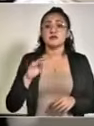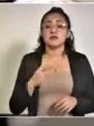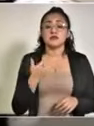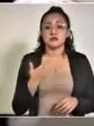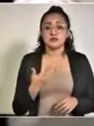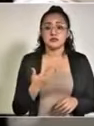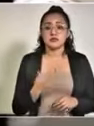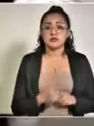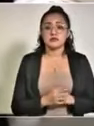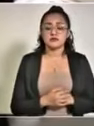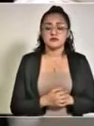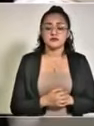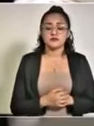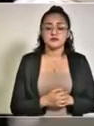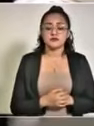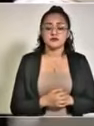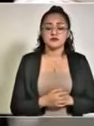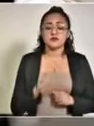18.797.